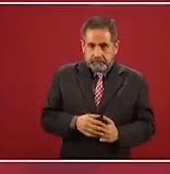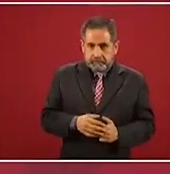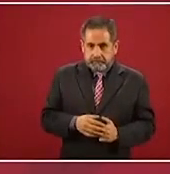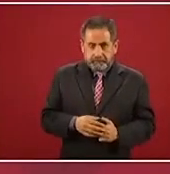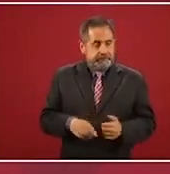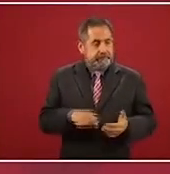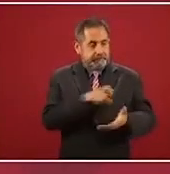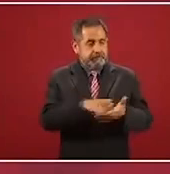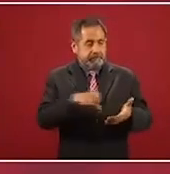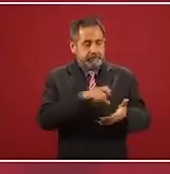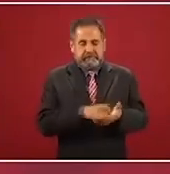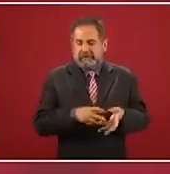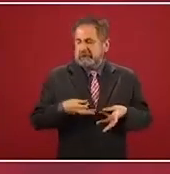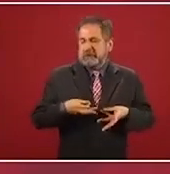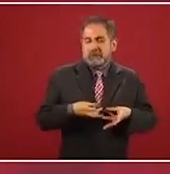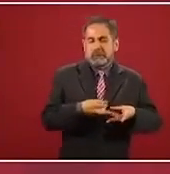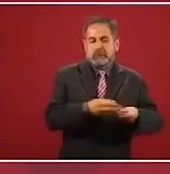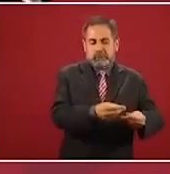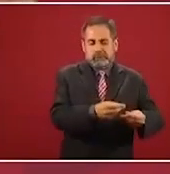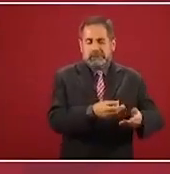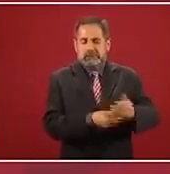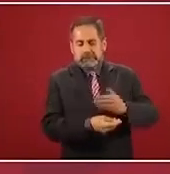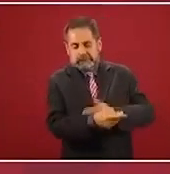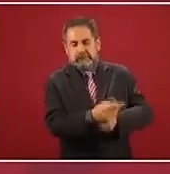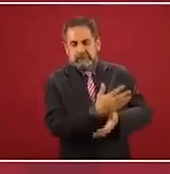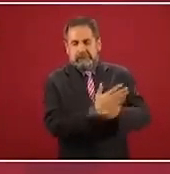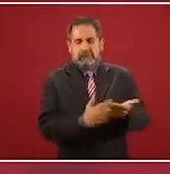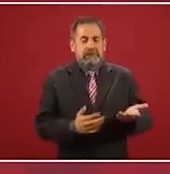comprar el equipo. Hay